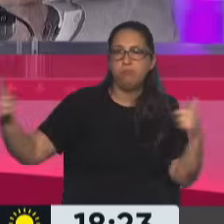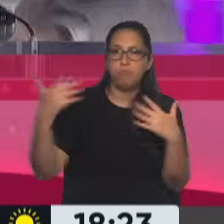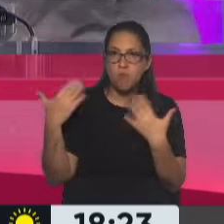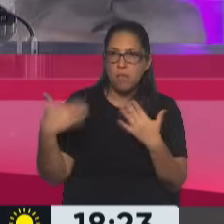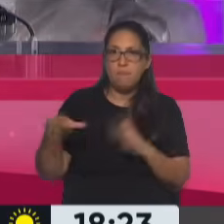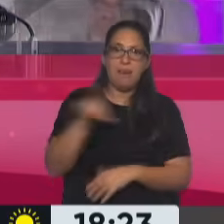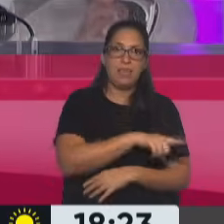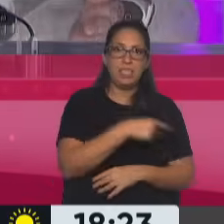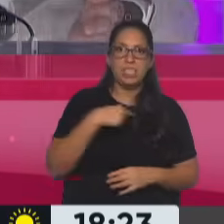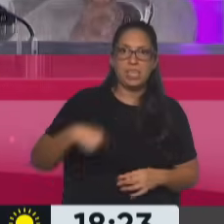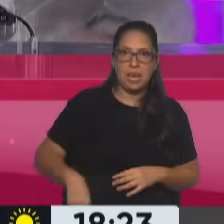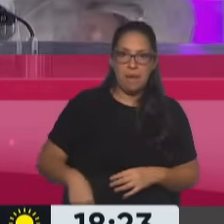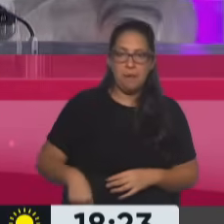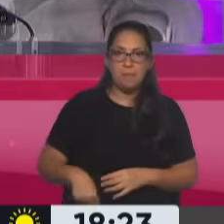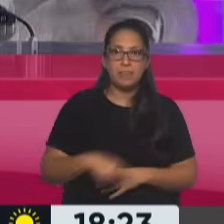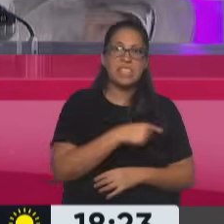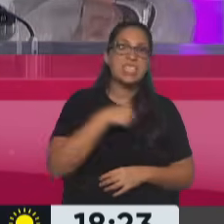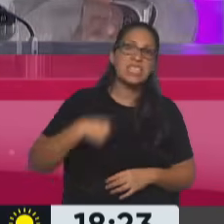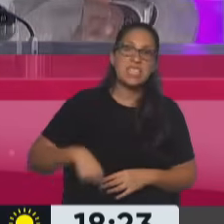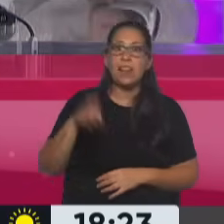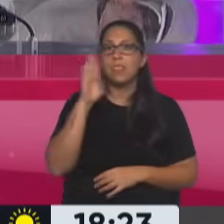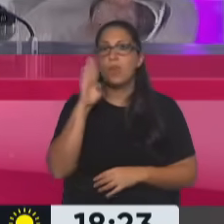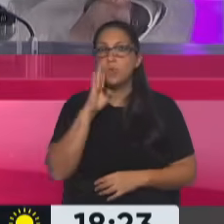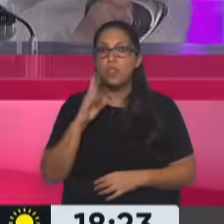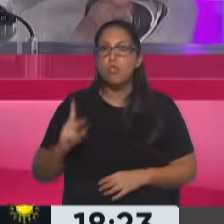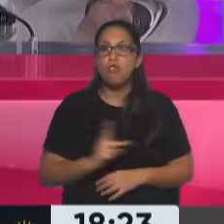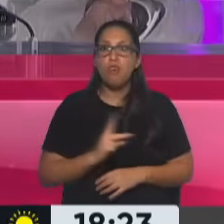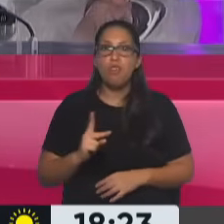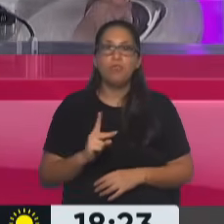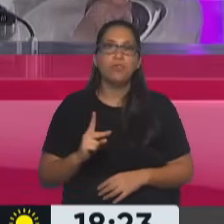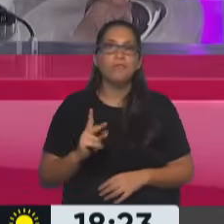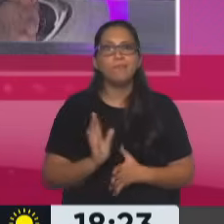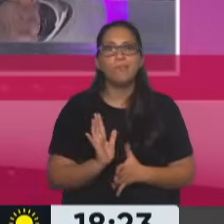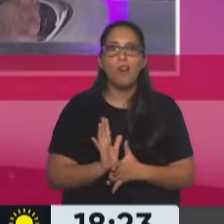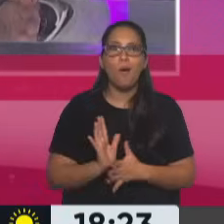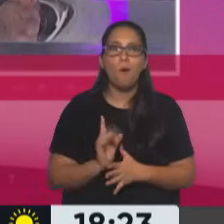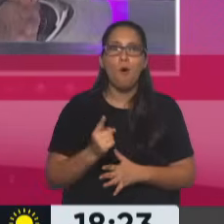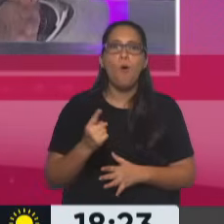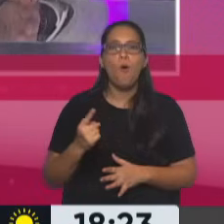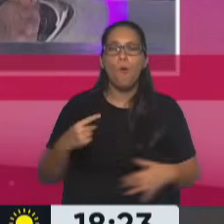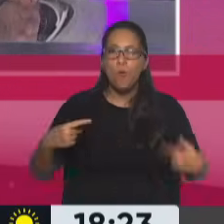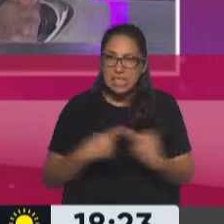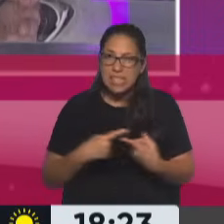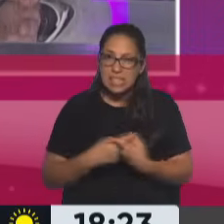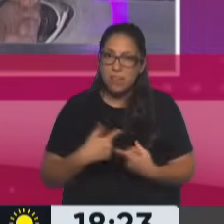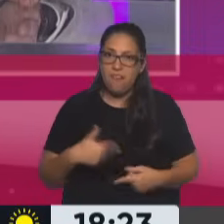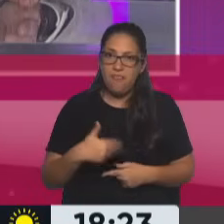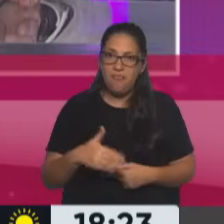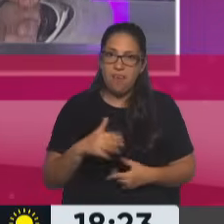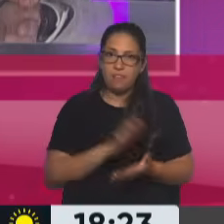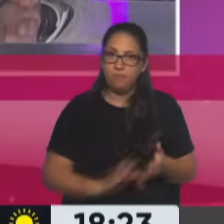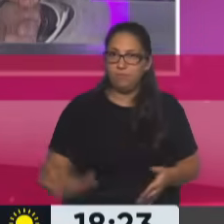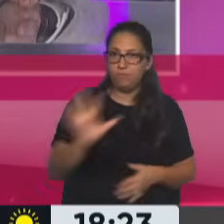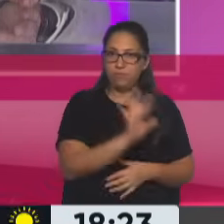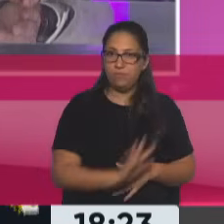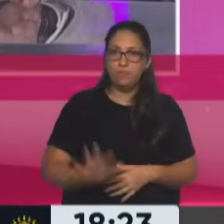China y los Estados Unidos tienen un primer partido que jugar, que lo van a jugar en los próximos años, que es en el Indo-Pacífico, que